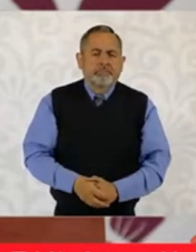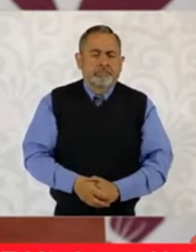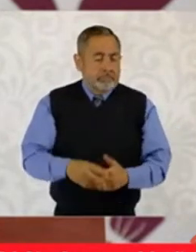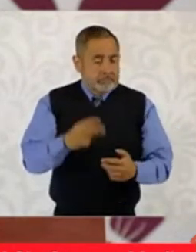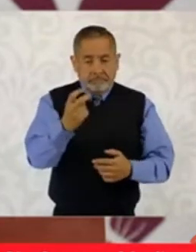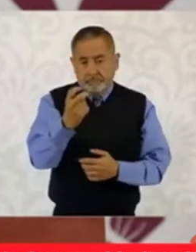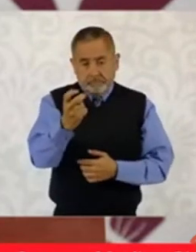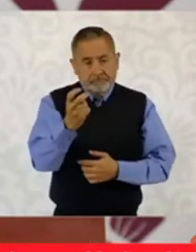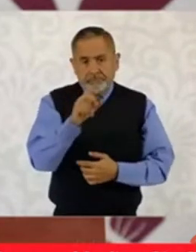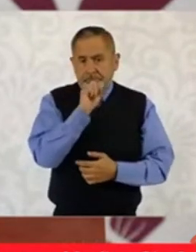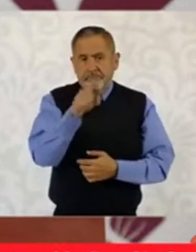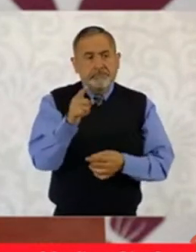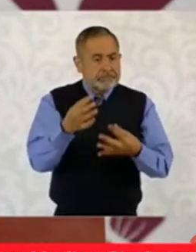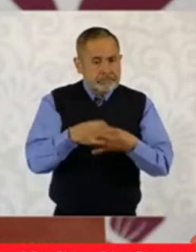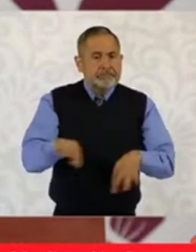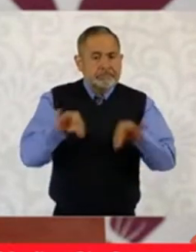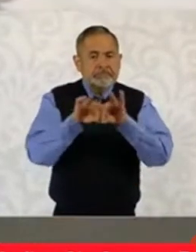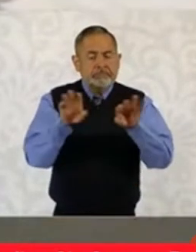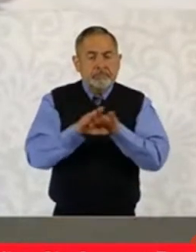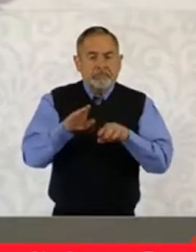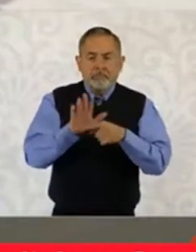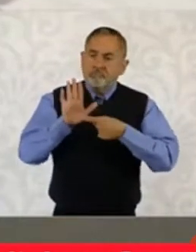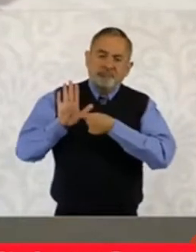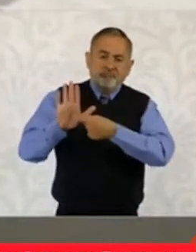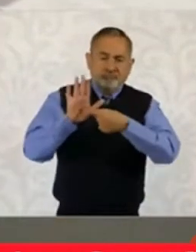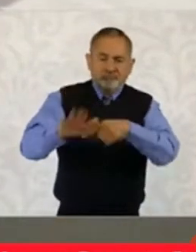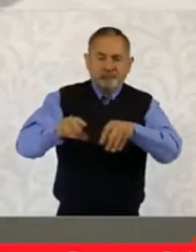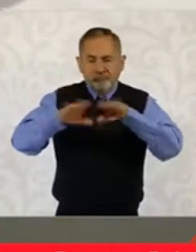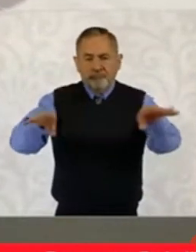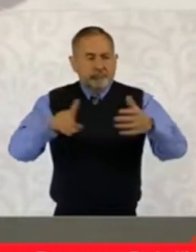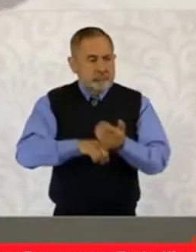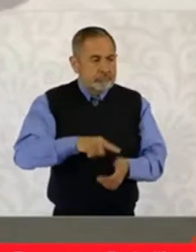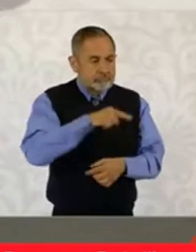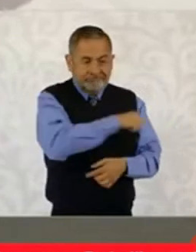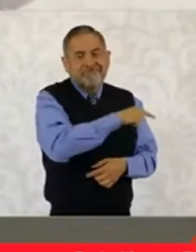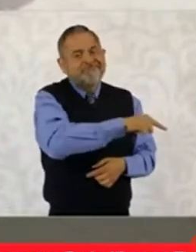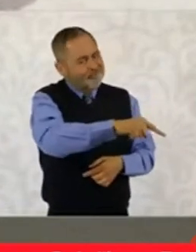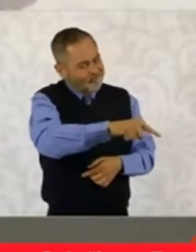Porque también es importante que se dé a conocer la actuación de algunos